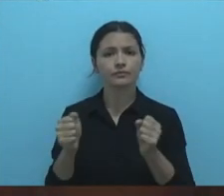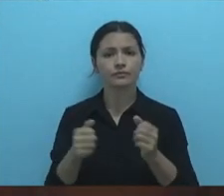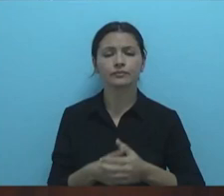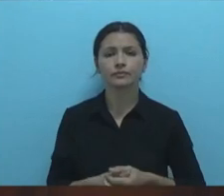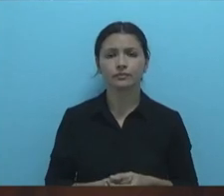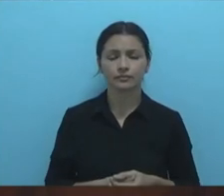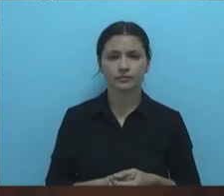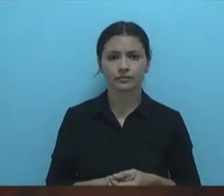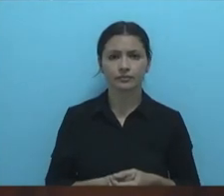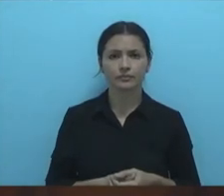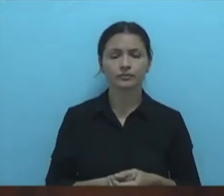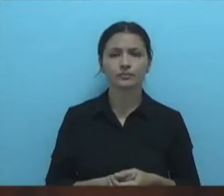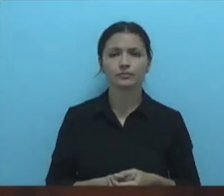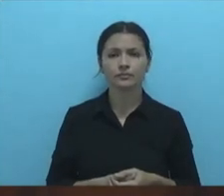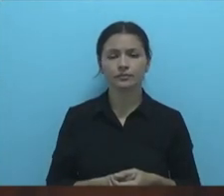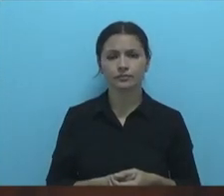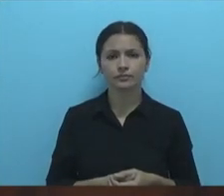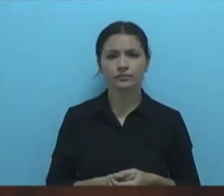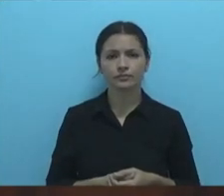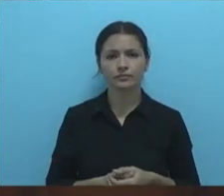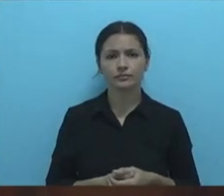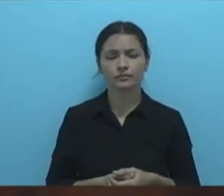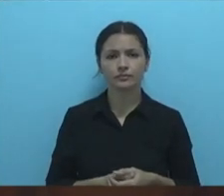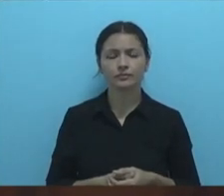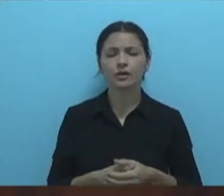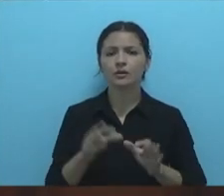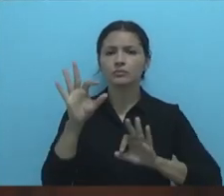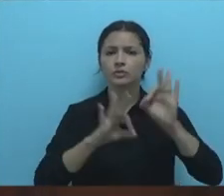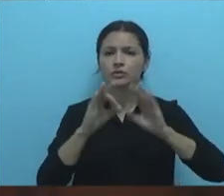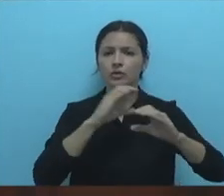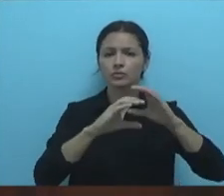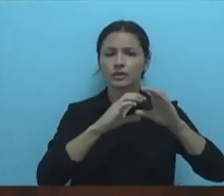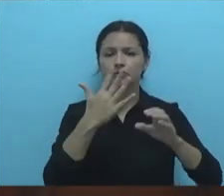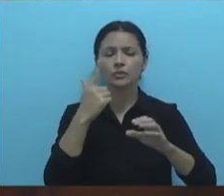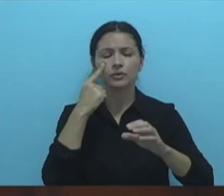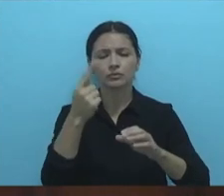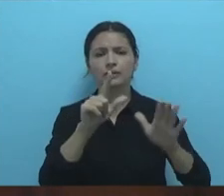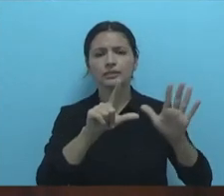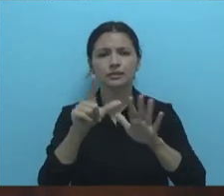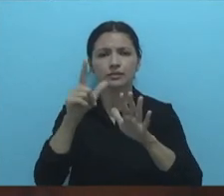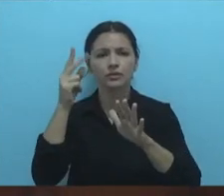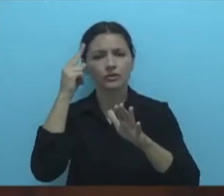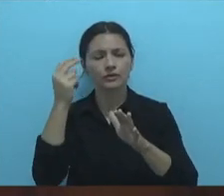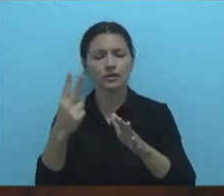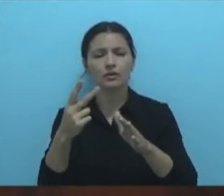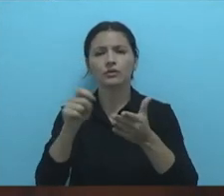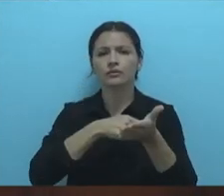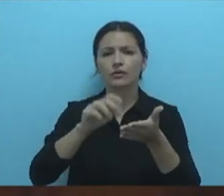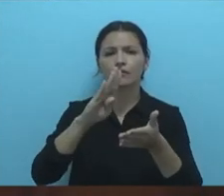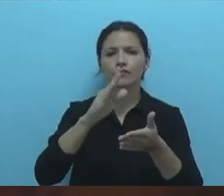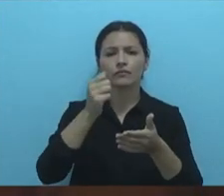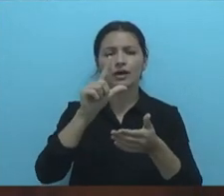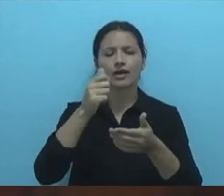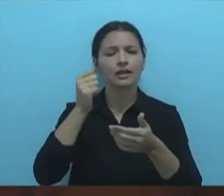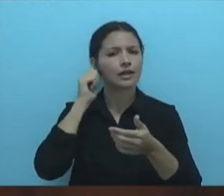aprobado proyecto de comunicación 51.792 diputado balagué conjuntamente con el diputado